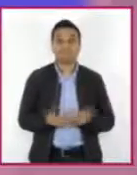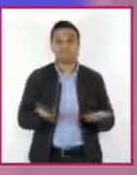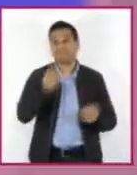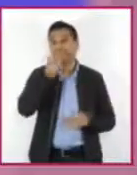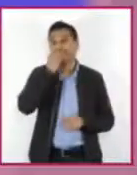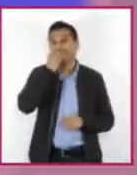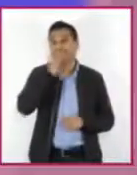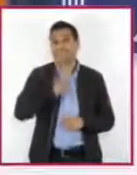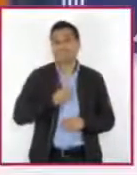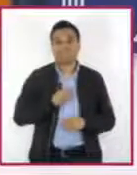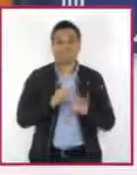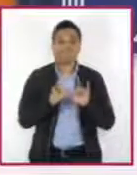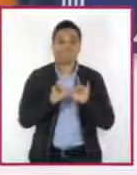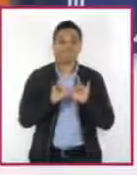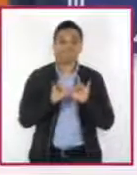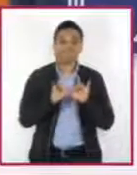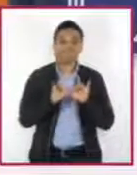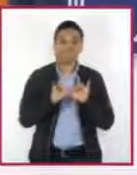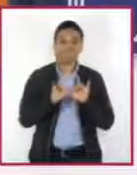modo.